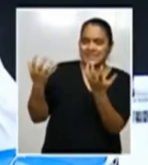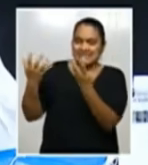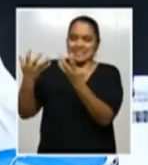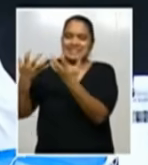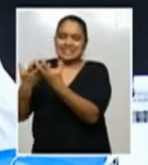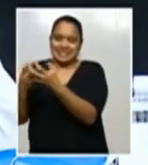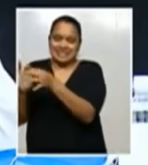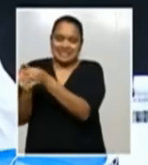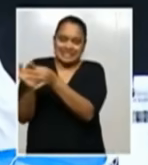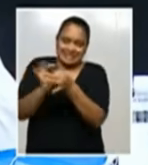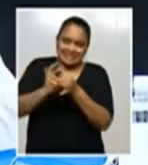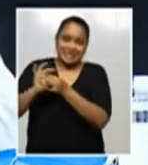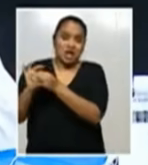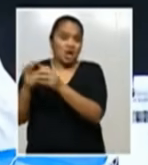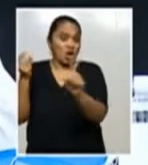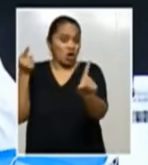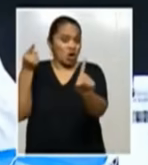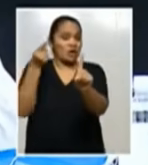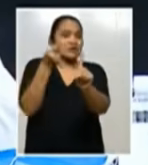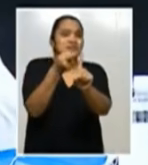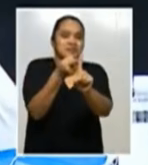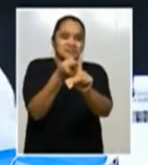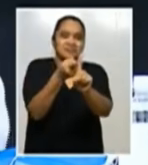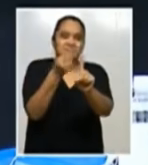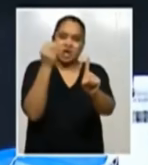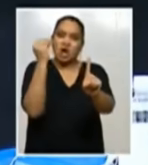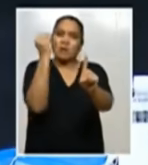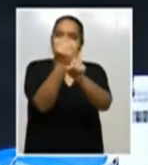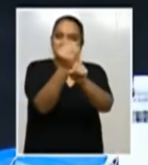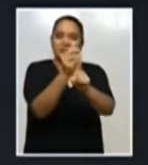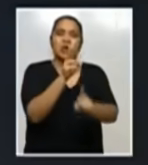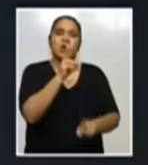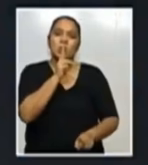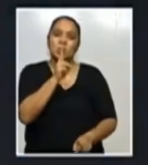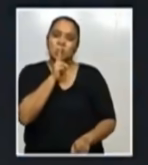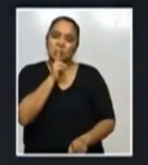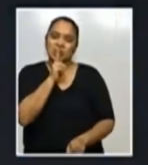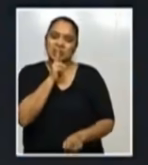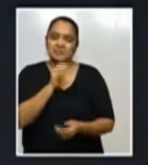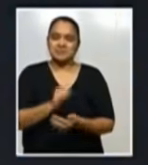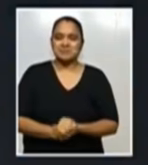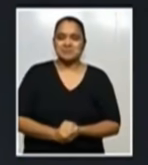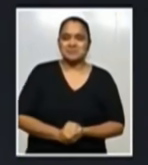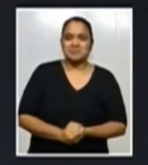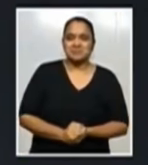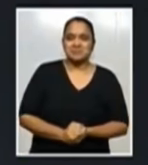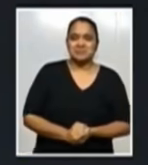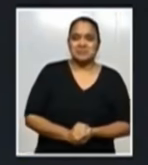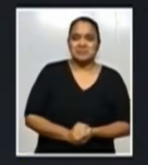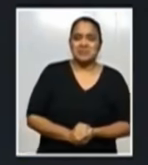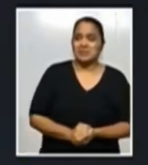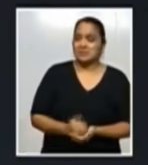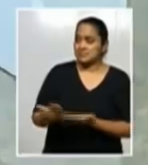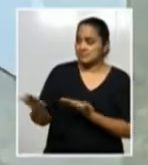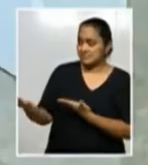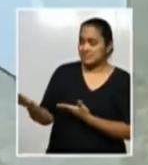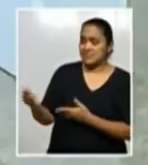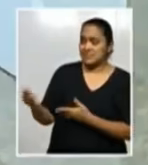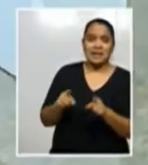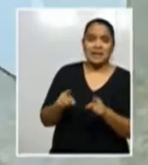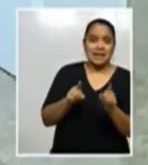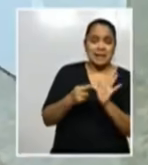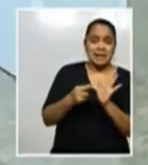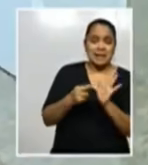por un solo objetivo. Este solo objetivo es Honduras. Bueno, también está Gustavo Amaya, que